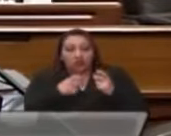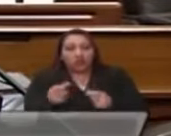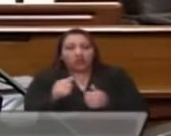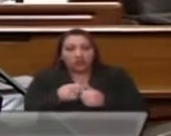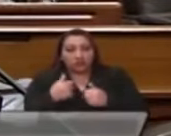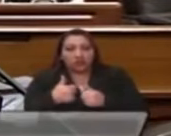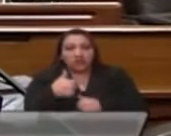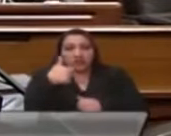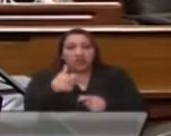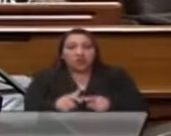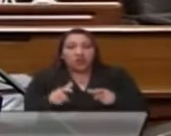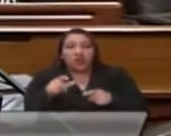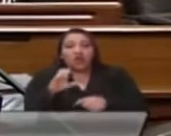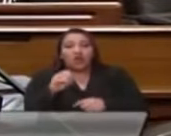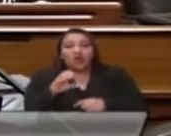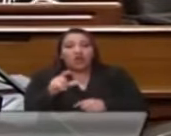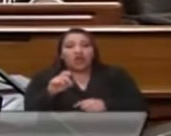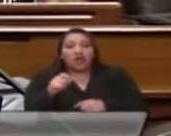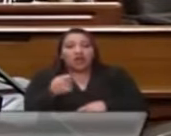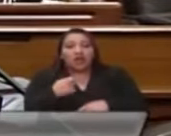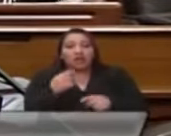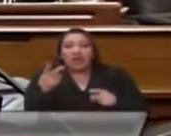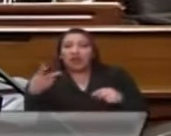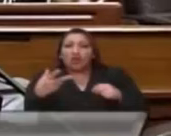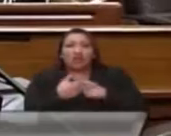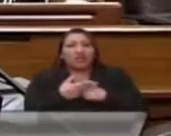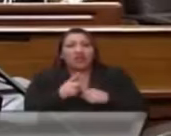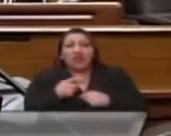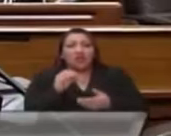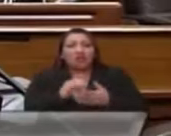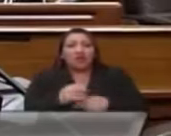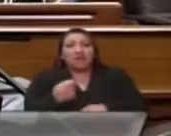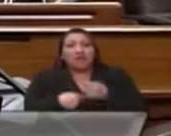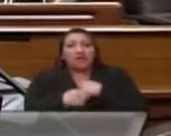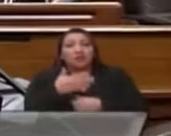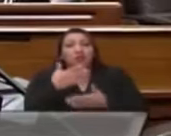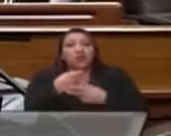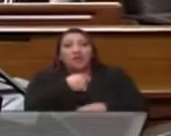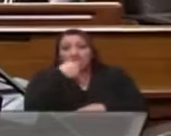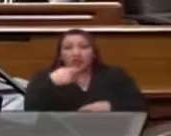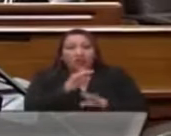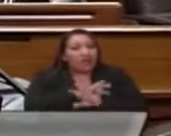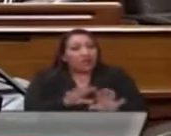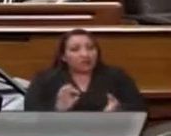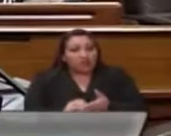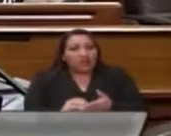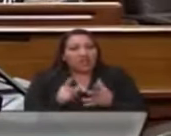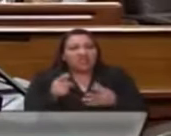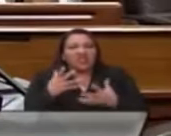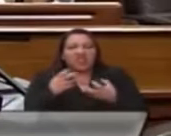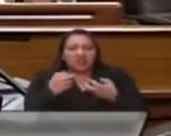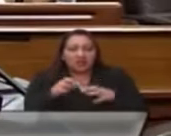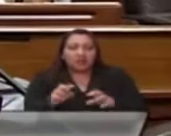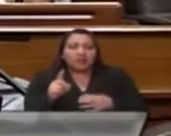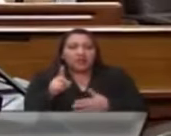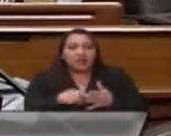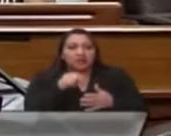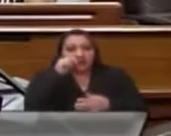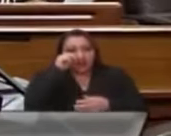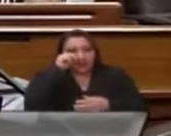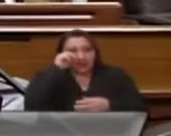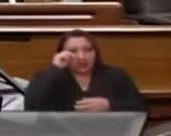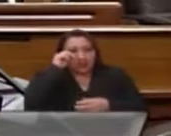las principales cuencas cocaleras con el fin de cortar la cadena de suministro del narcotráfico. Esto permitirá eliminar o disminuir